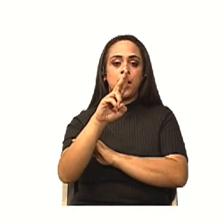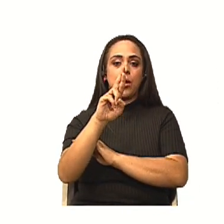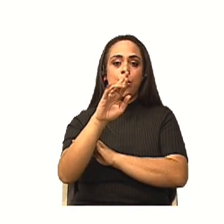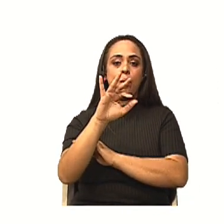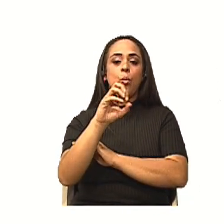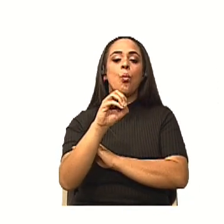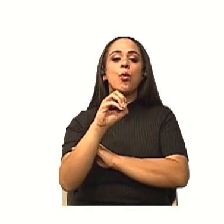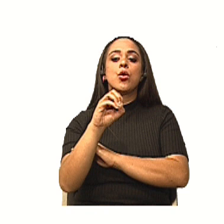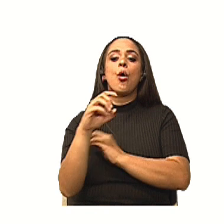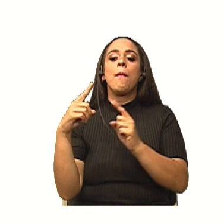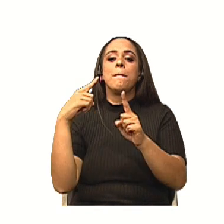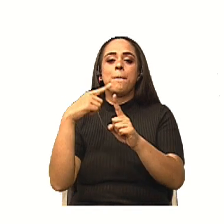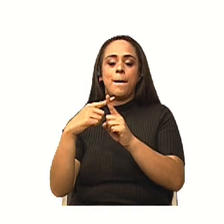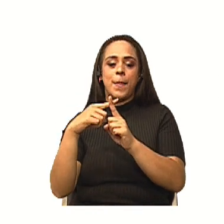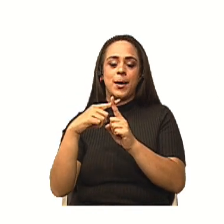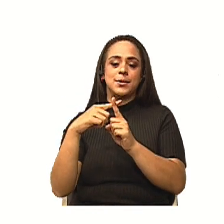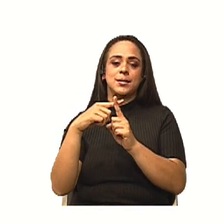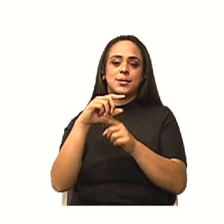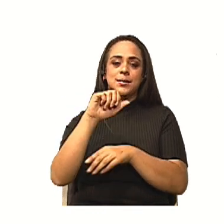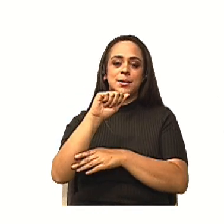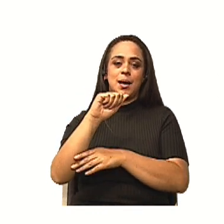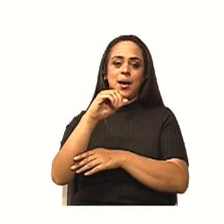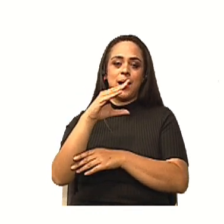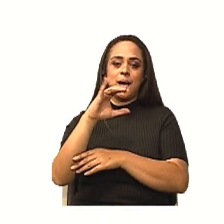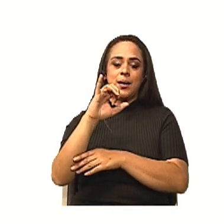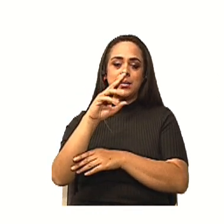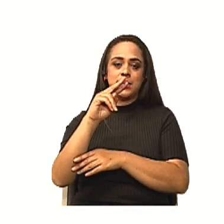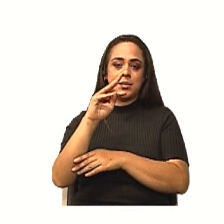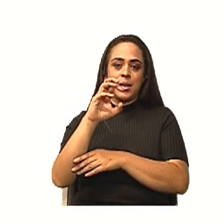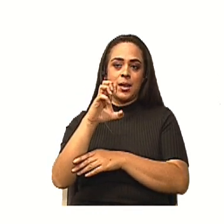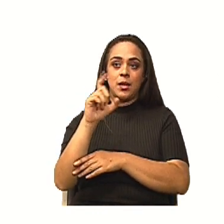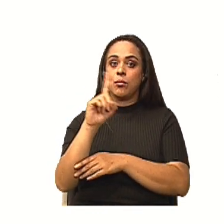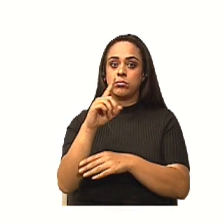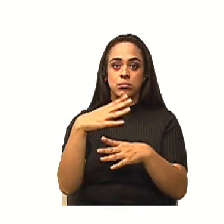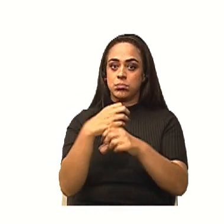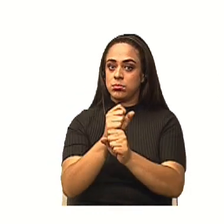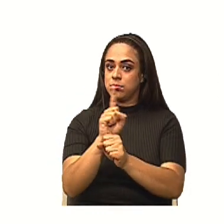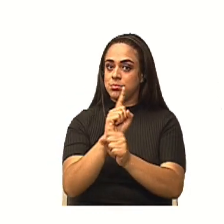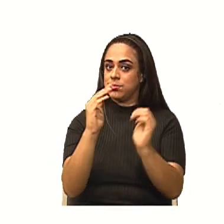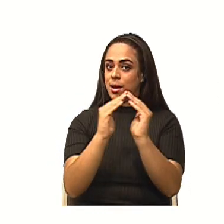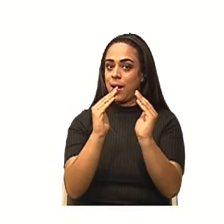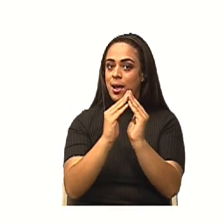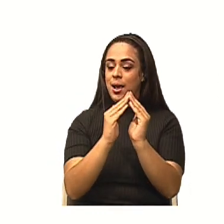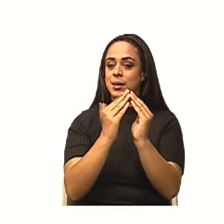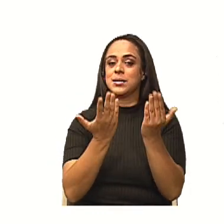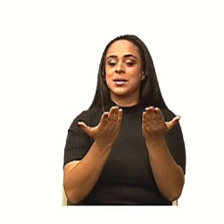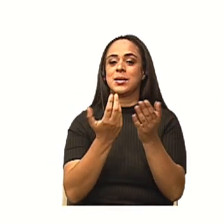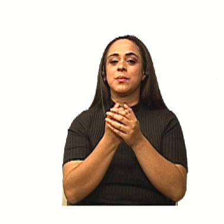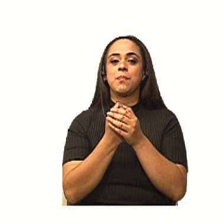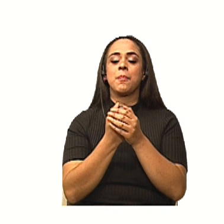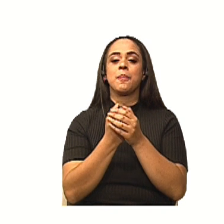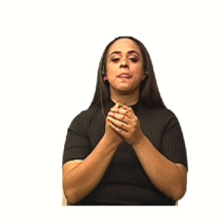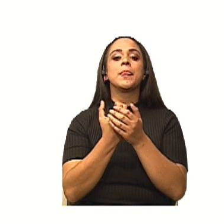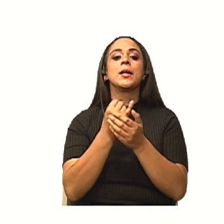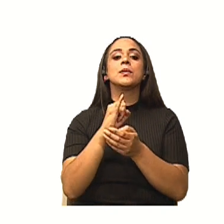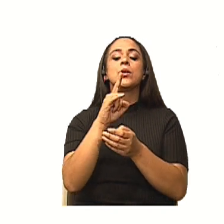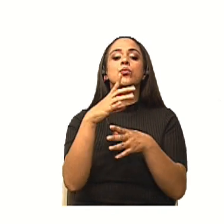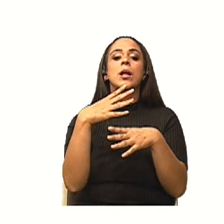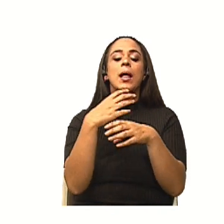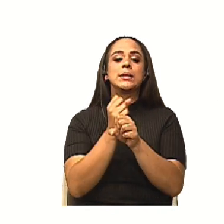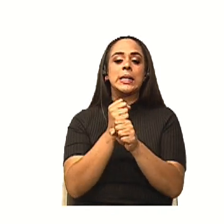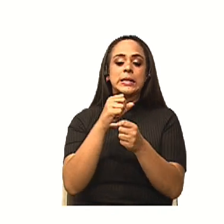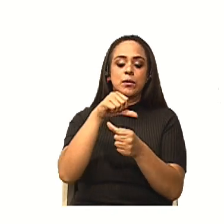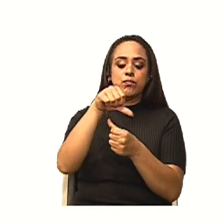aceite. Si ustedes tuvieran mercurio, no lo hagan en casa porque el mercurio es tóxico, pero si lo tuvieran y lo intentan dispersar en el